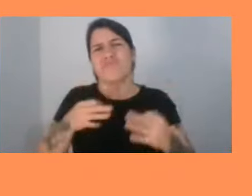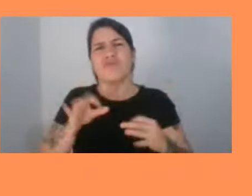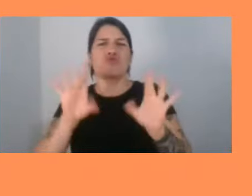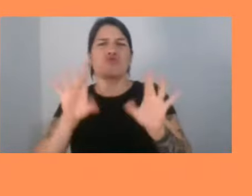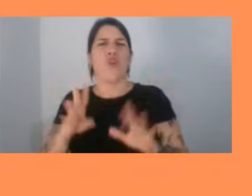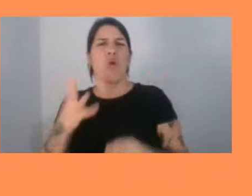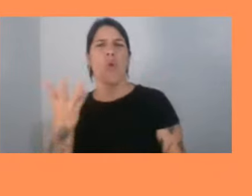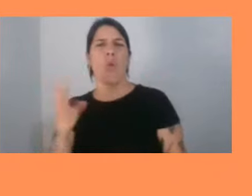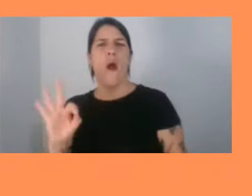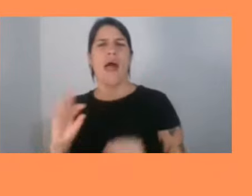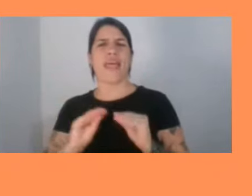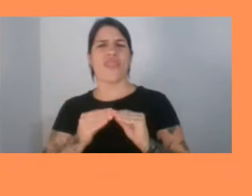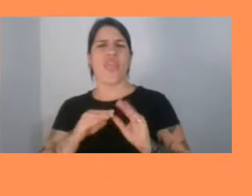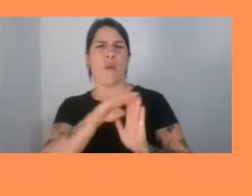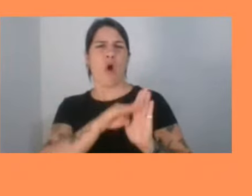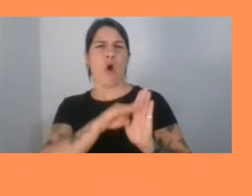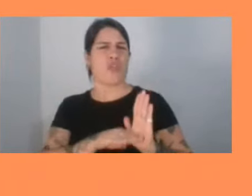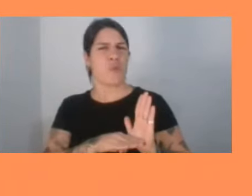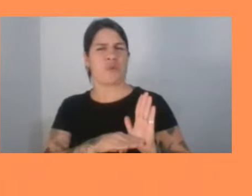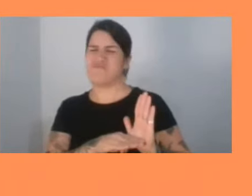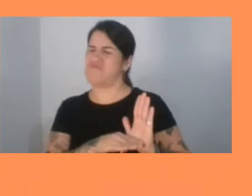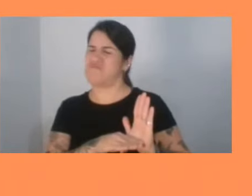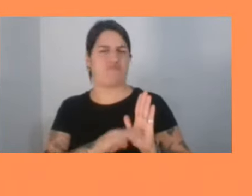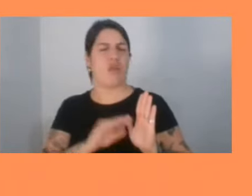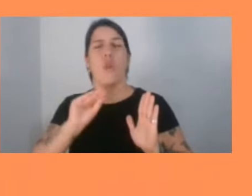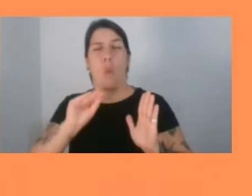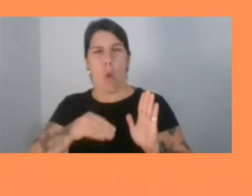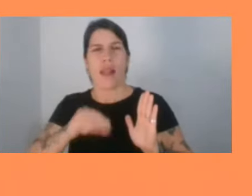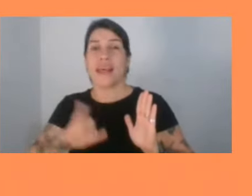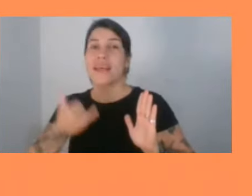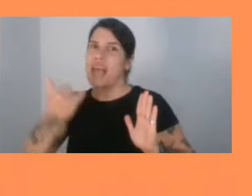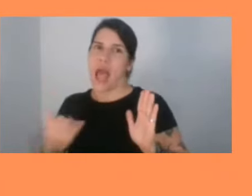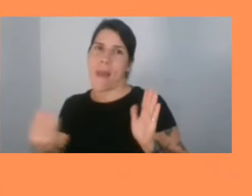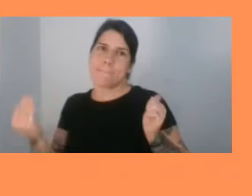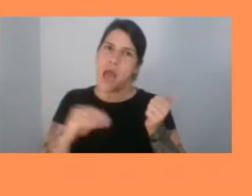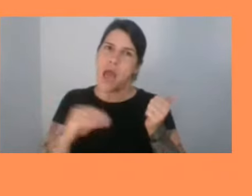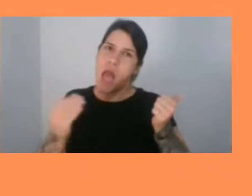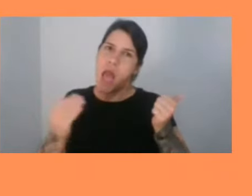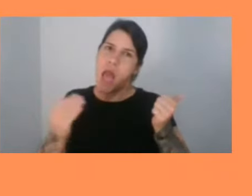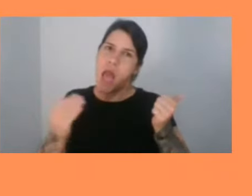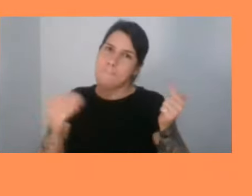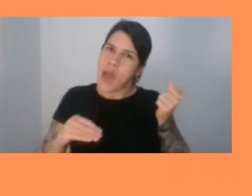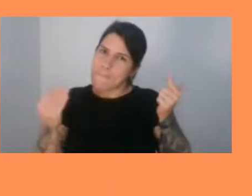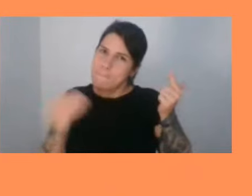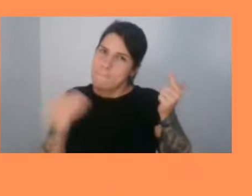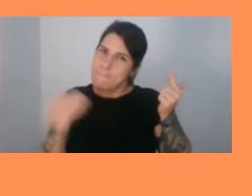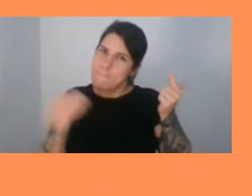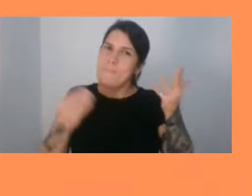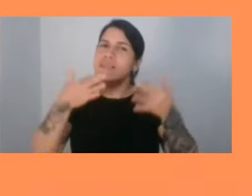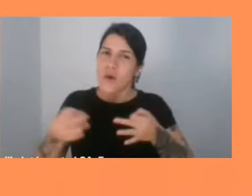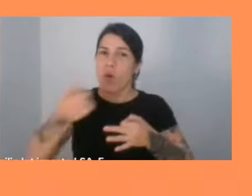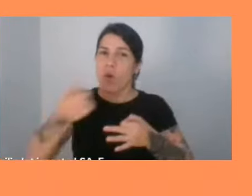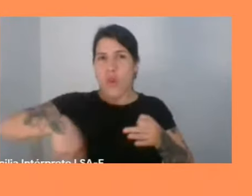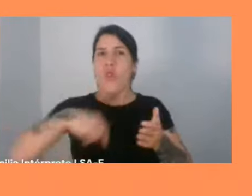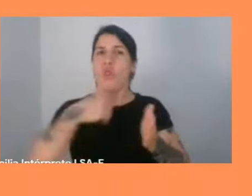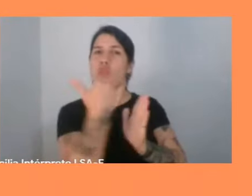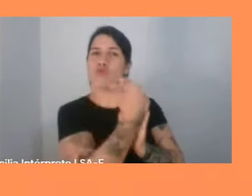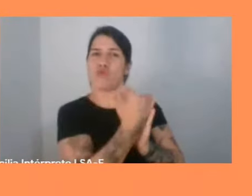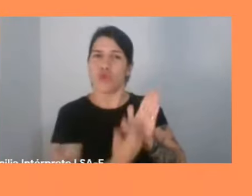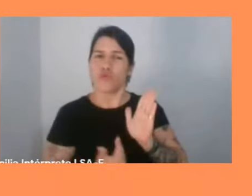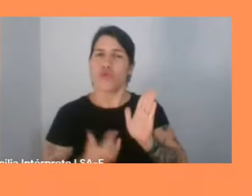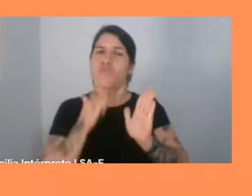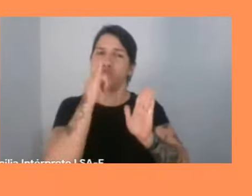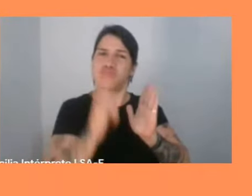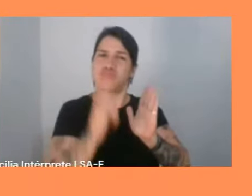vayamos presentando nuestro documento van a ir ocurriéndose otras y probablemente los diálogos van a seguir